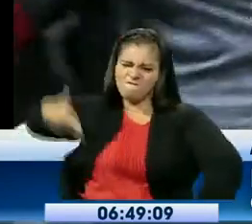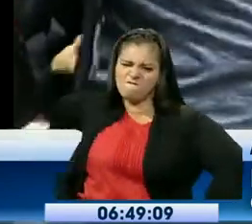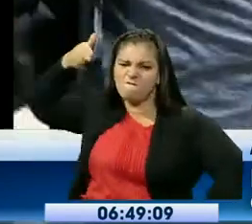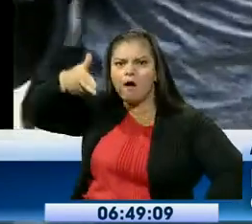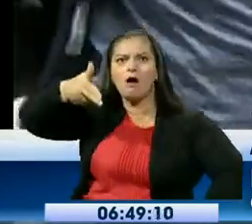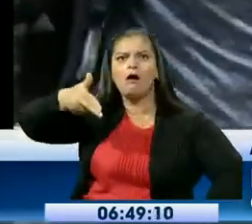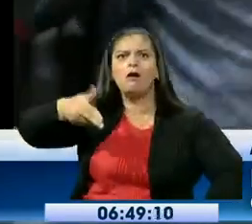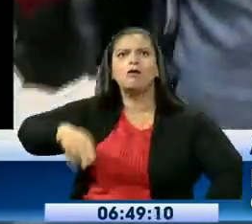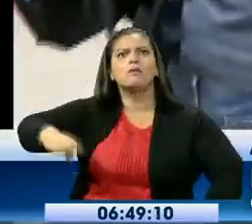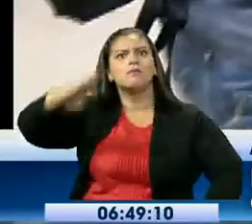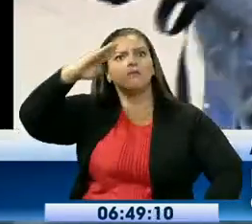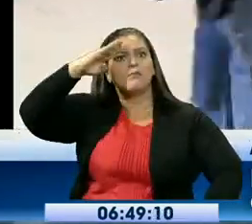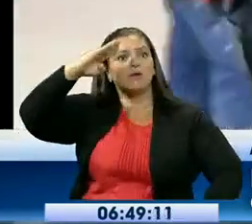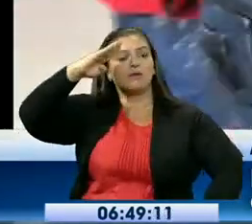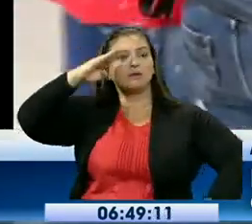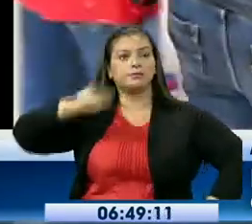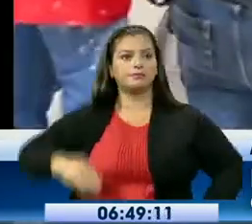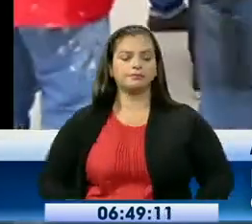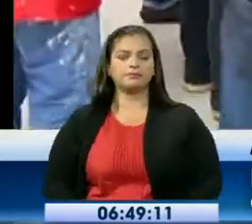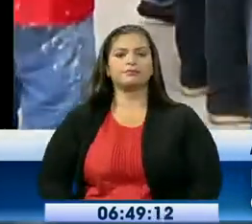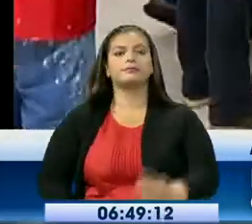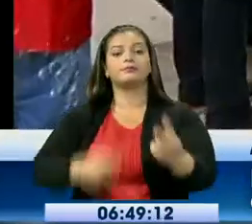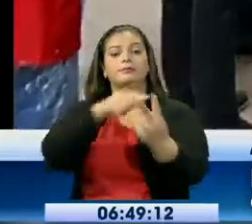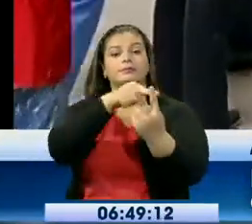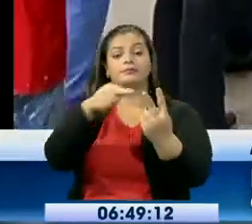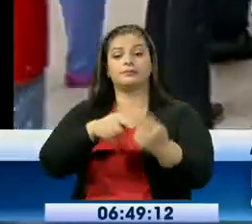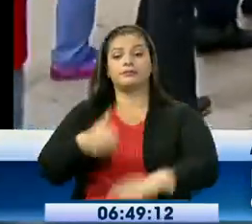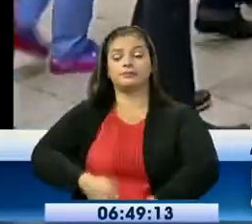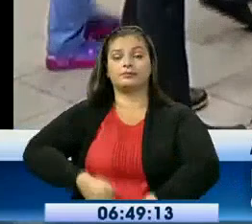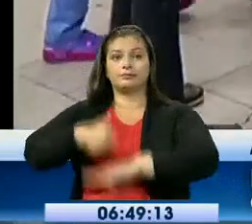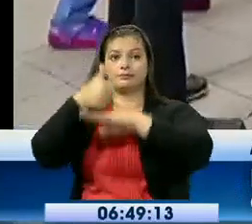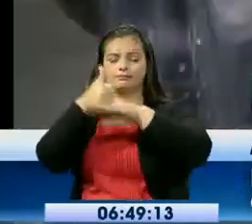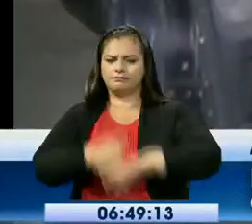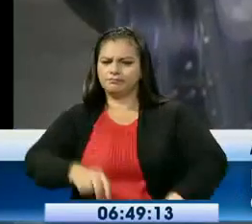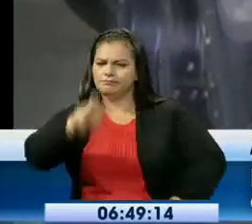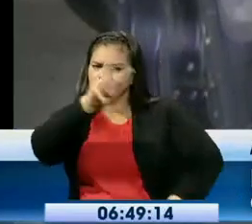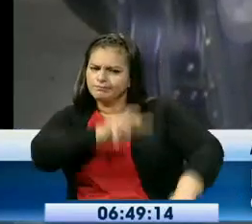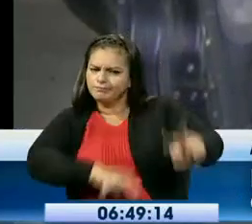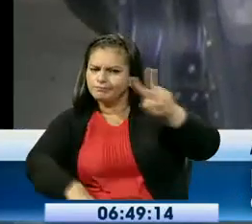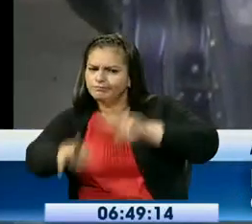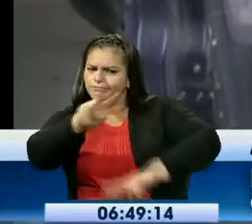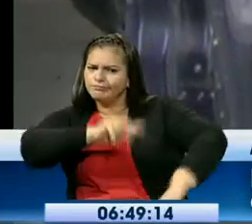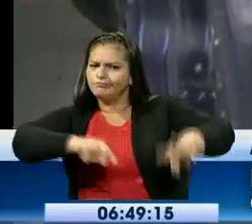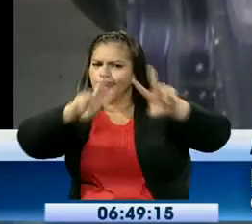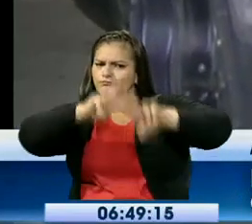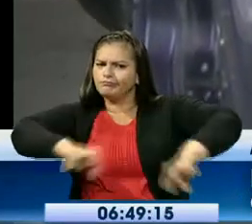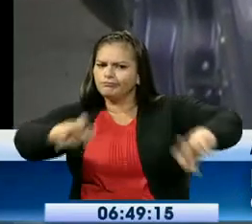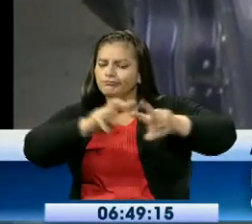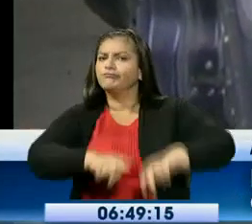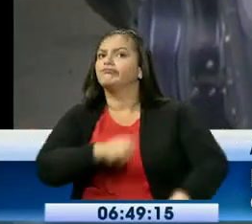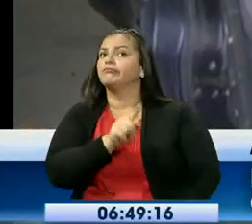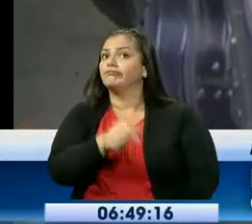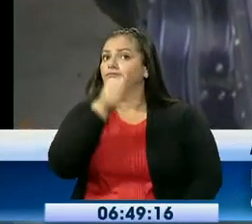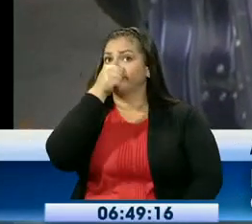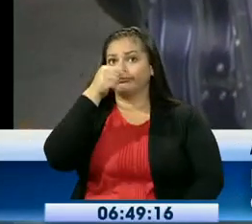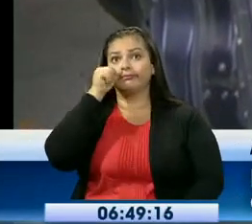Los sospechosos son investigados por el delito de tráfico de drogas, penado hasta con